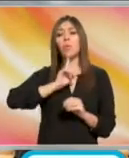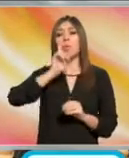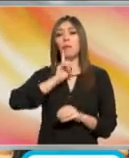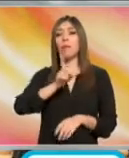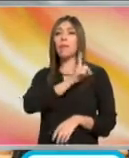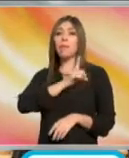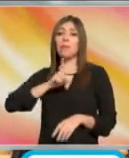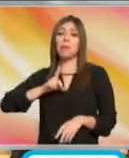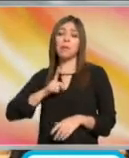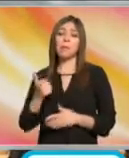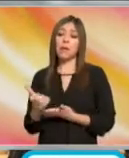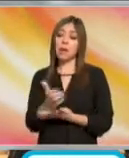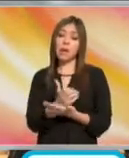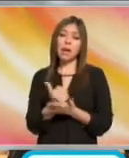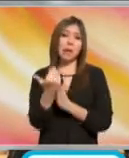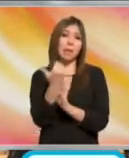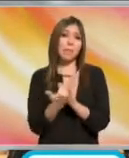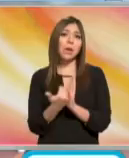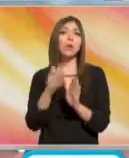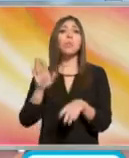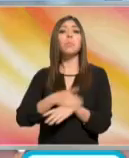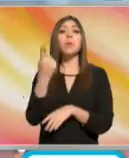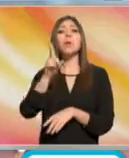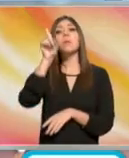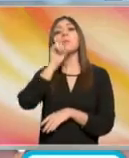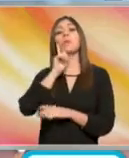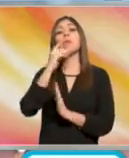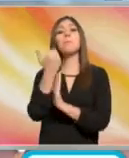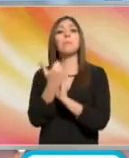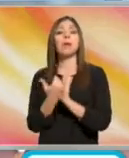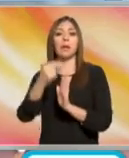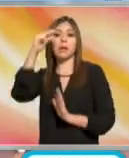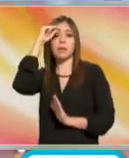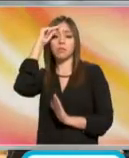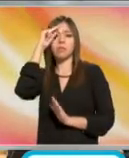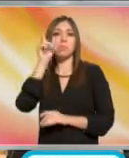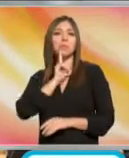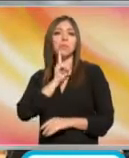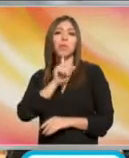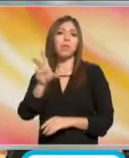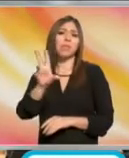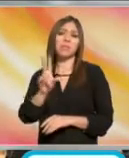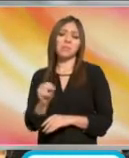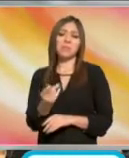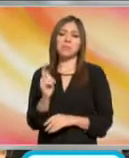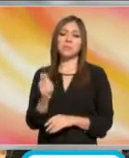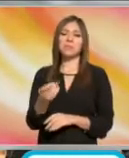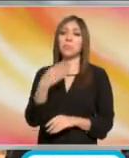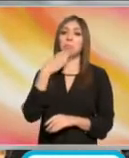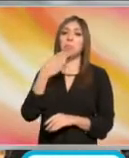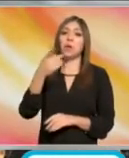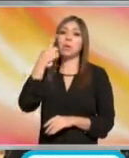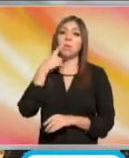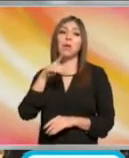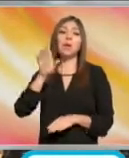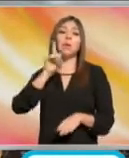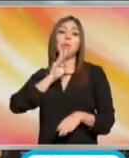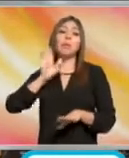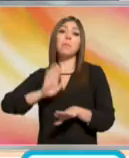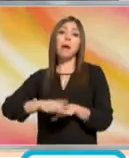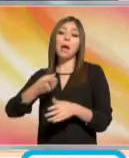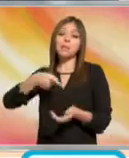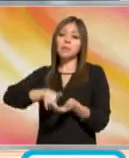por allá por un congreso en Alemania. Ah, caramba. Porque físicamente no somos aptas, dice este señor, y que como somos más